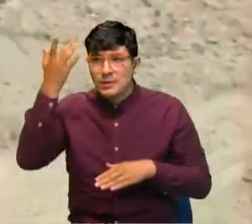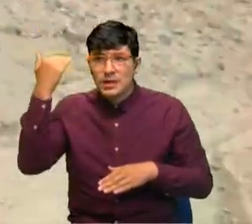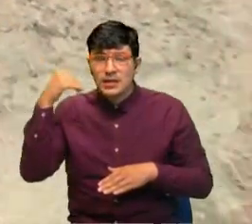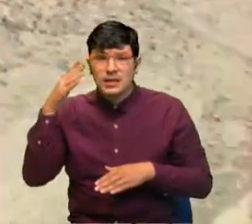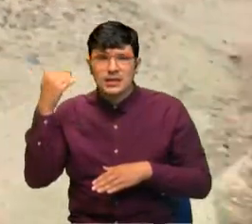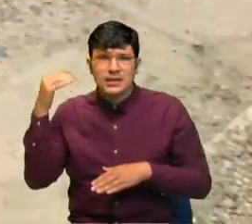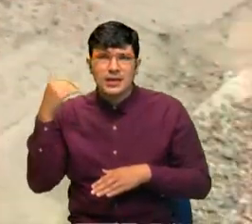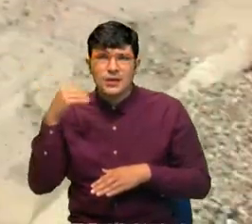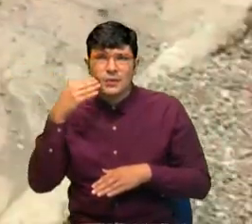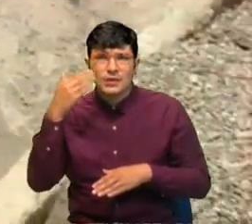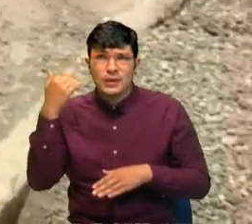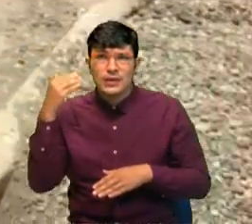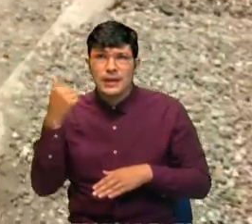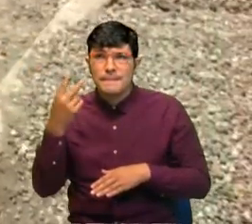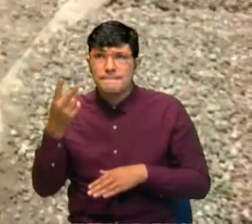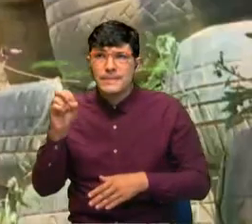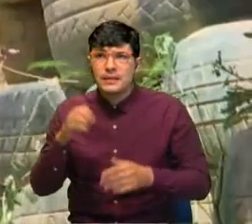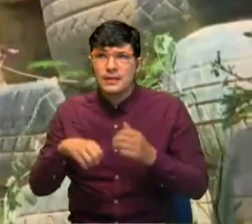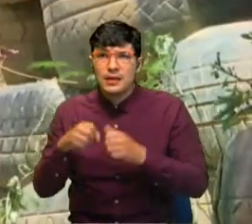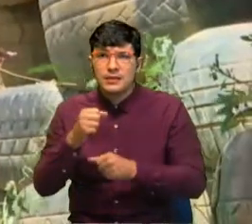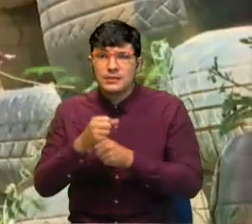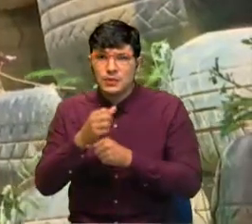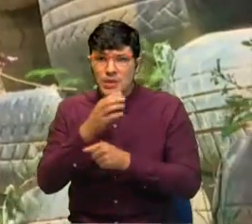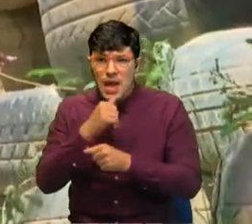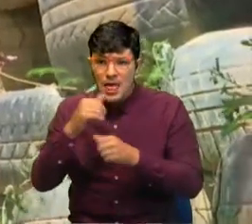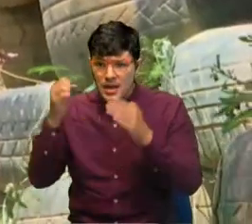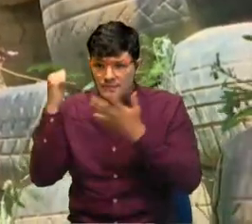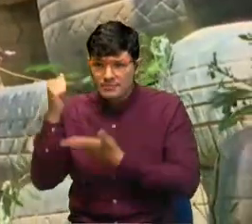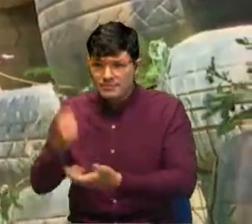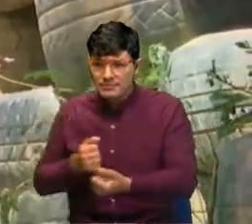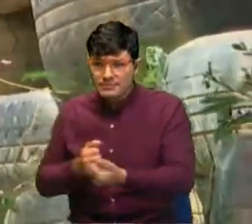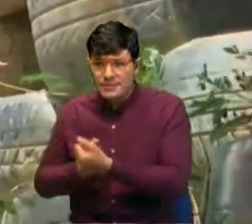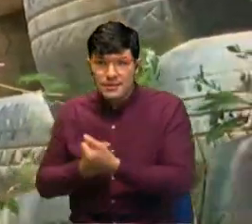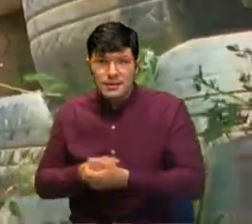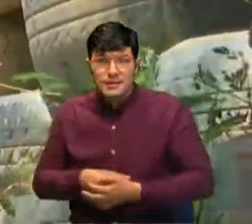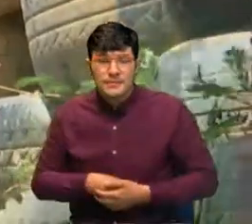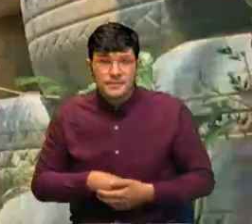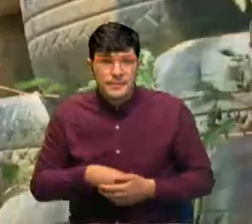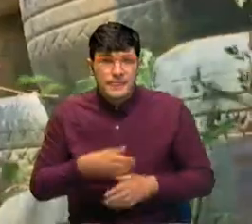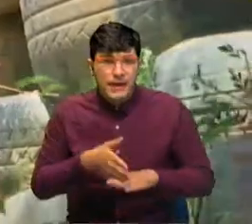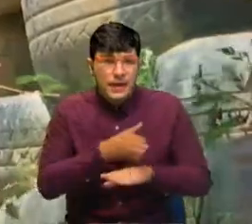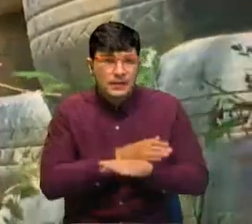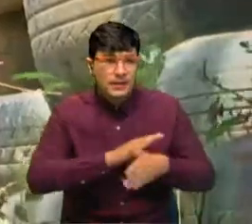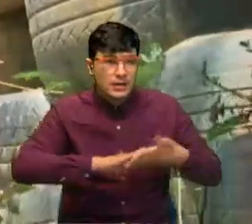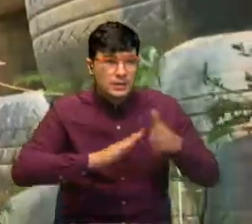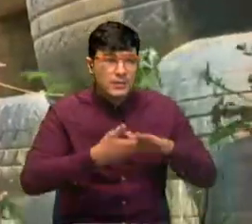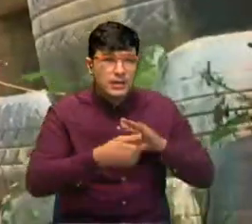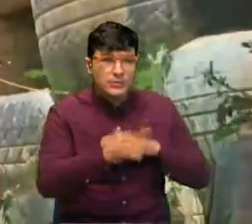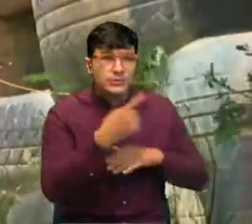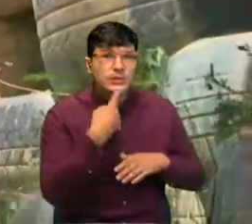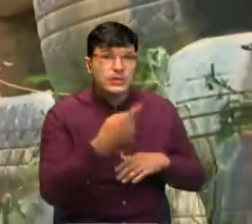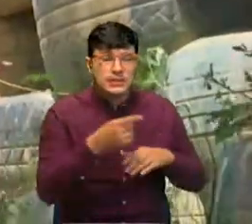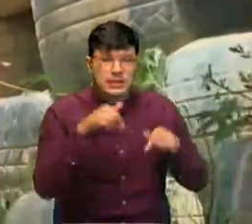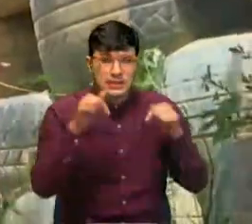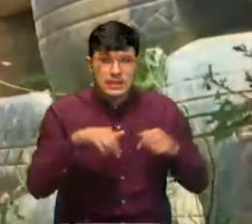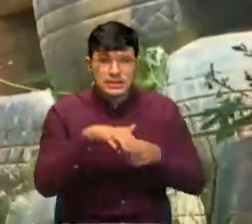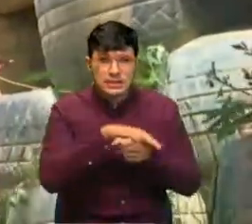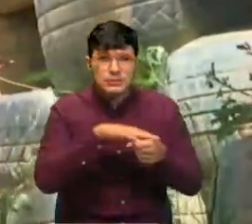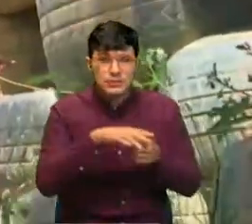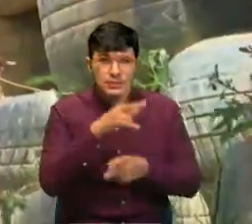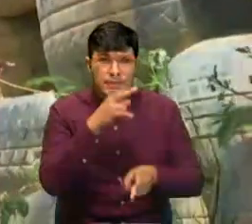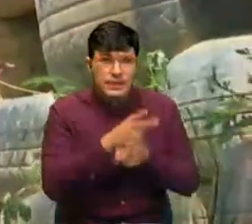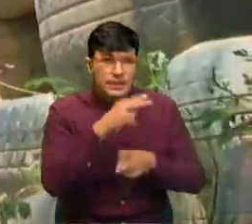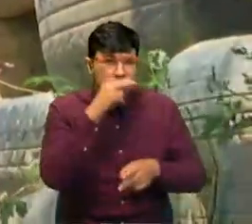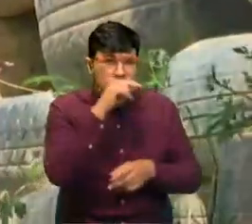desde hace 20 años como bien lo mencionado en los habitantes esta es una situación que tiene en riesgo tanto a niños adultos